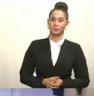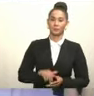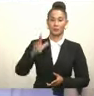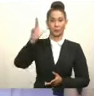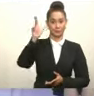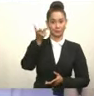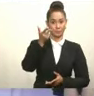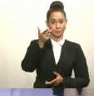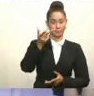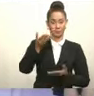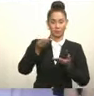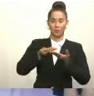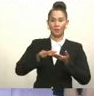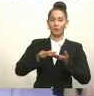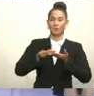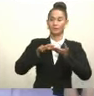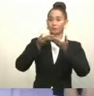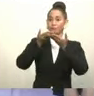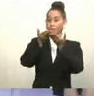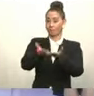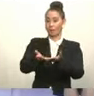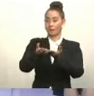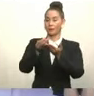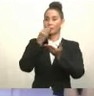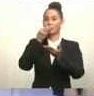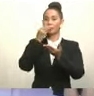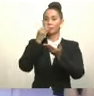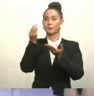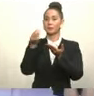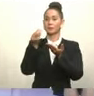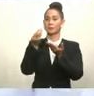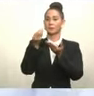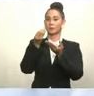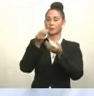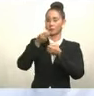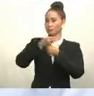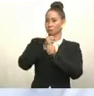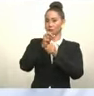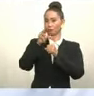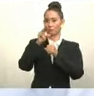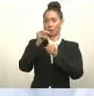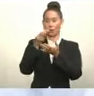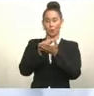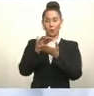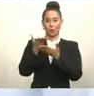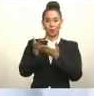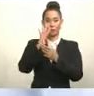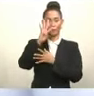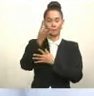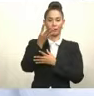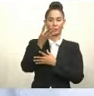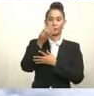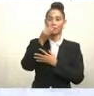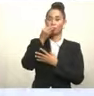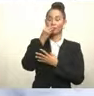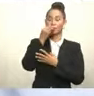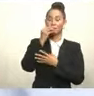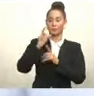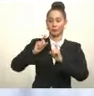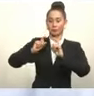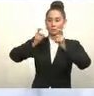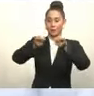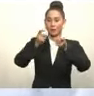vamos a servir alimentos crudos para garantizar su permanencia y su idoneidad. Cuarto, los alimentos serán